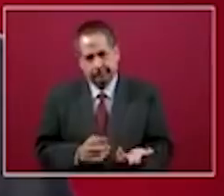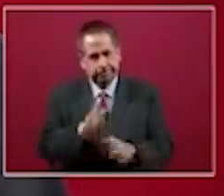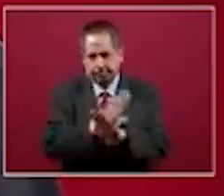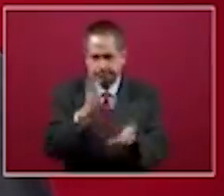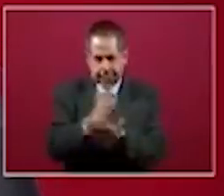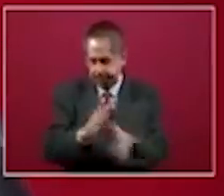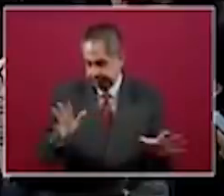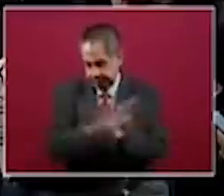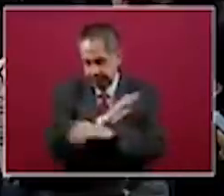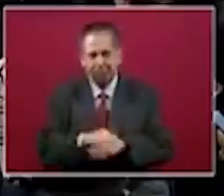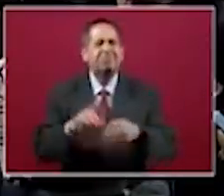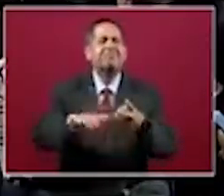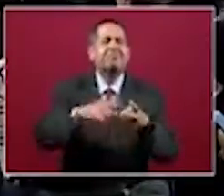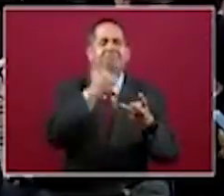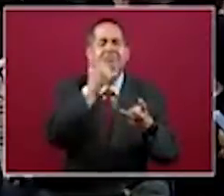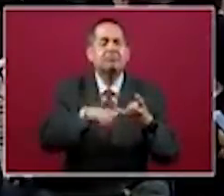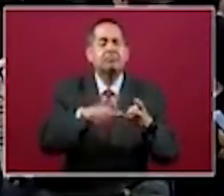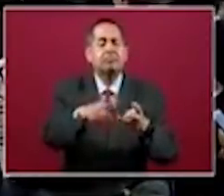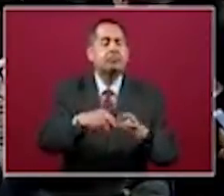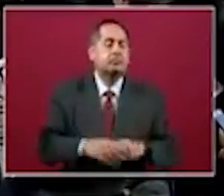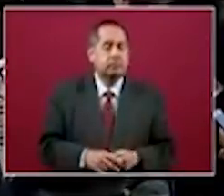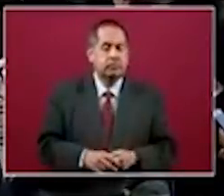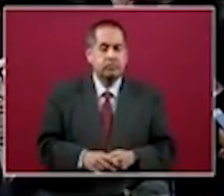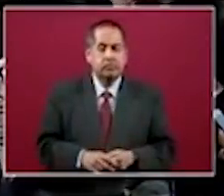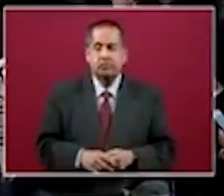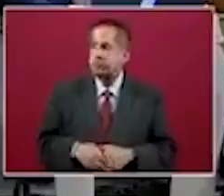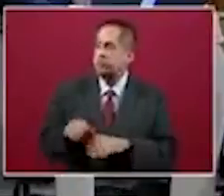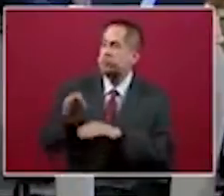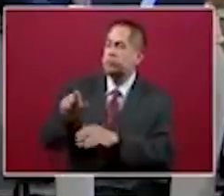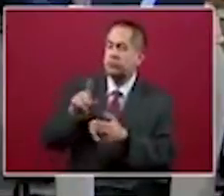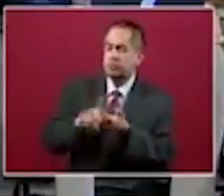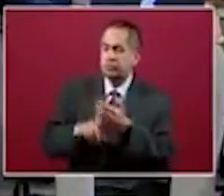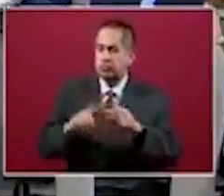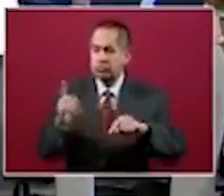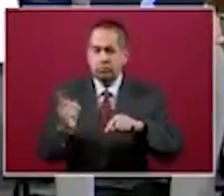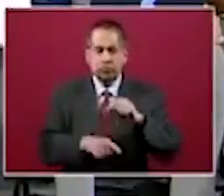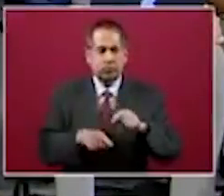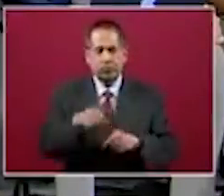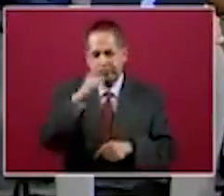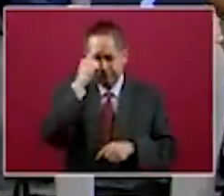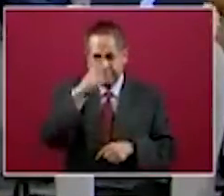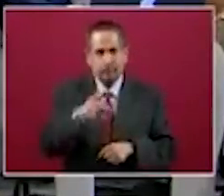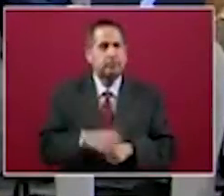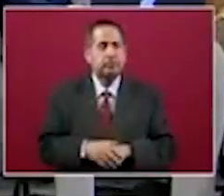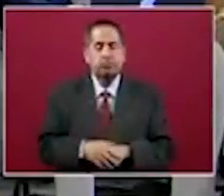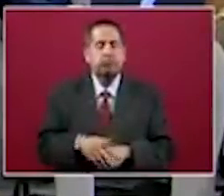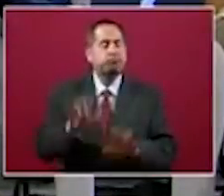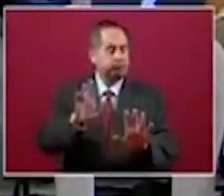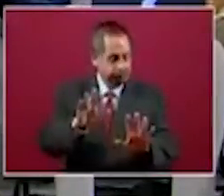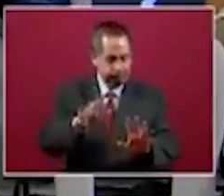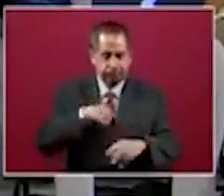cambió las cosas. ¿Y lo tercero? Bueno, venía lo de la suspensión a la medida de retirar los recursos. Se va a cumplir con lo